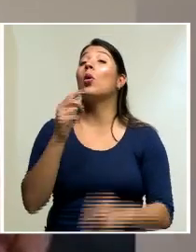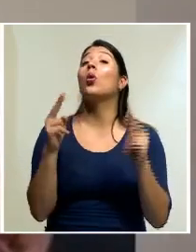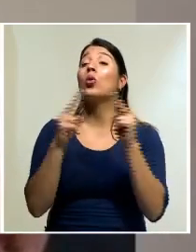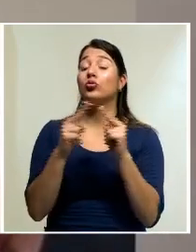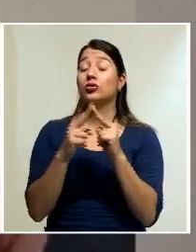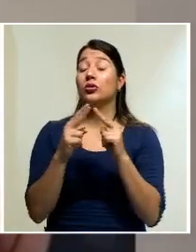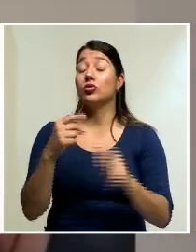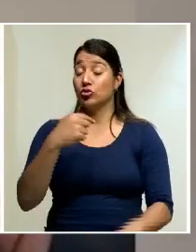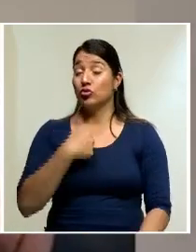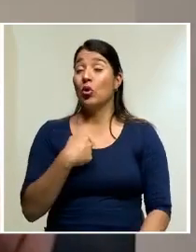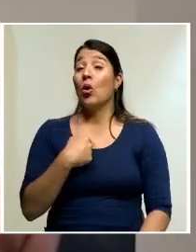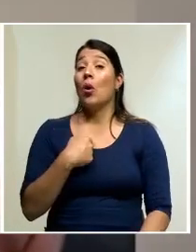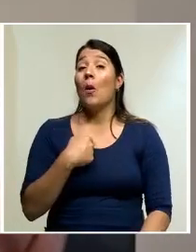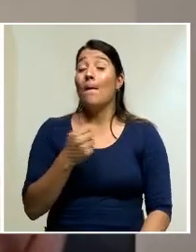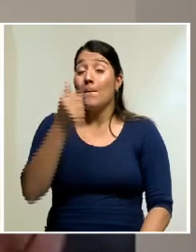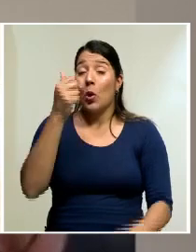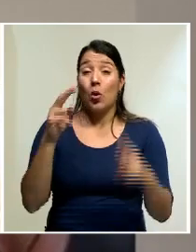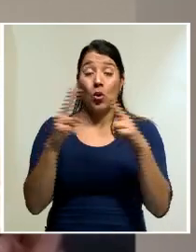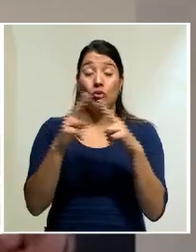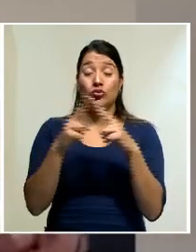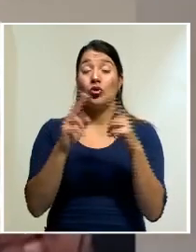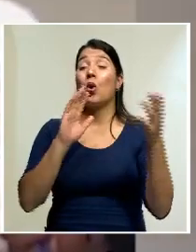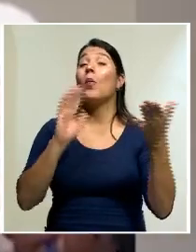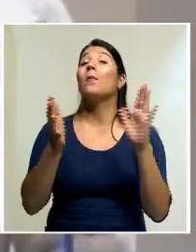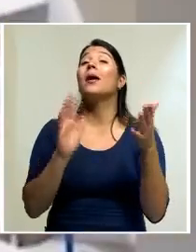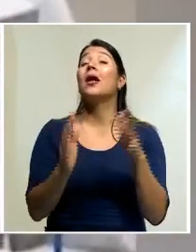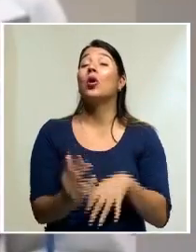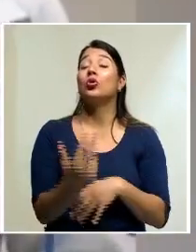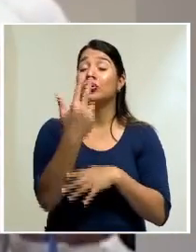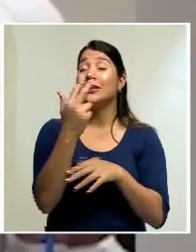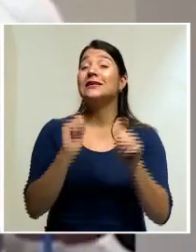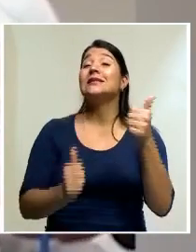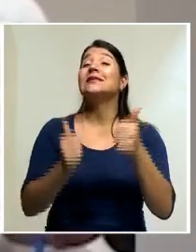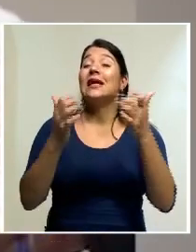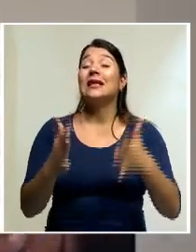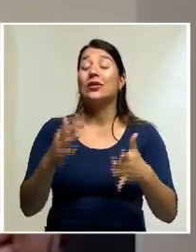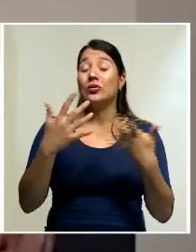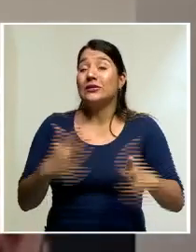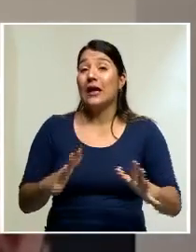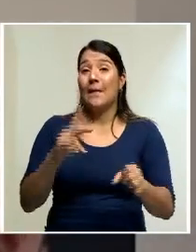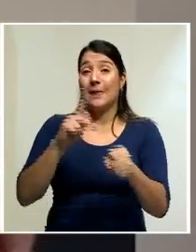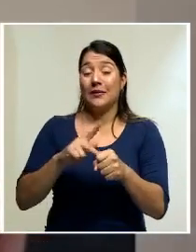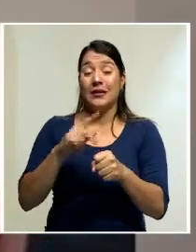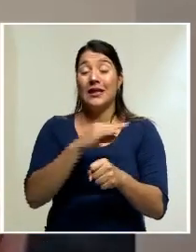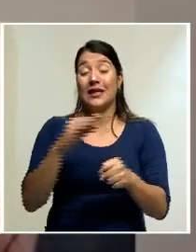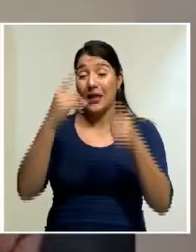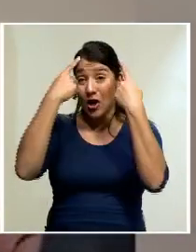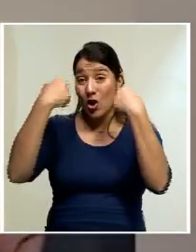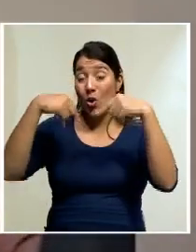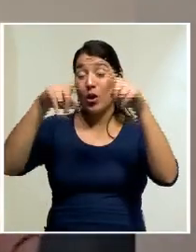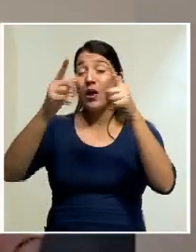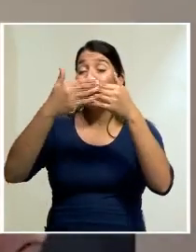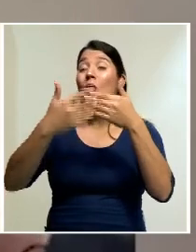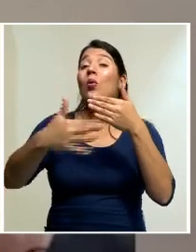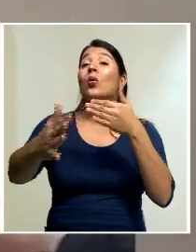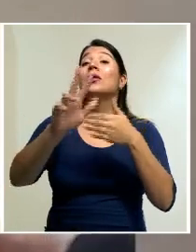candidato menos conocido de los tres que habíamos, y logramos en los últimos tres días, después de los